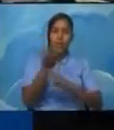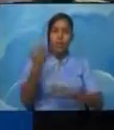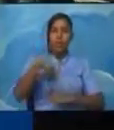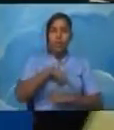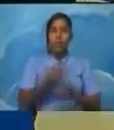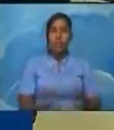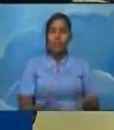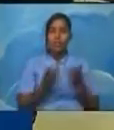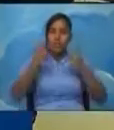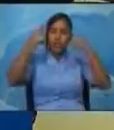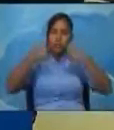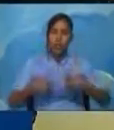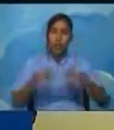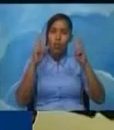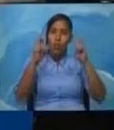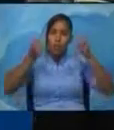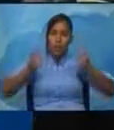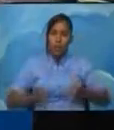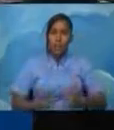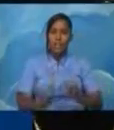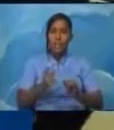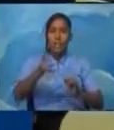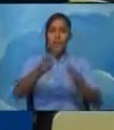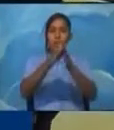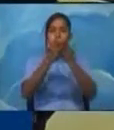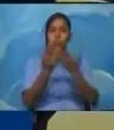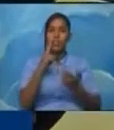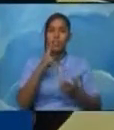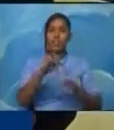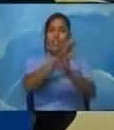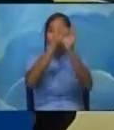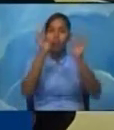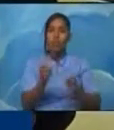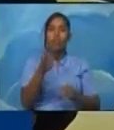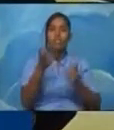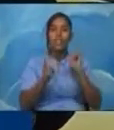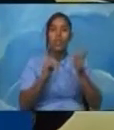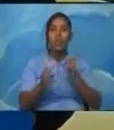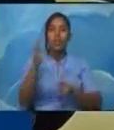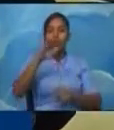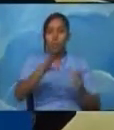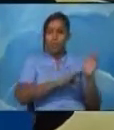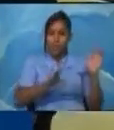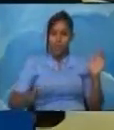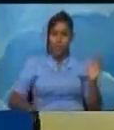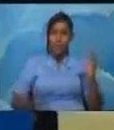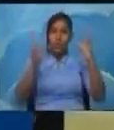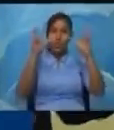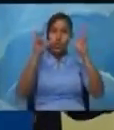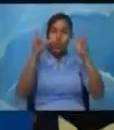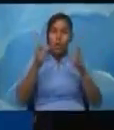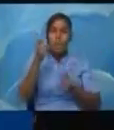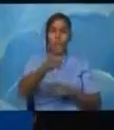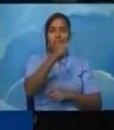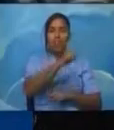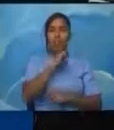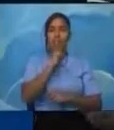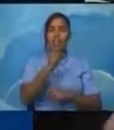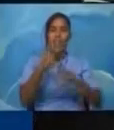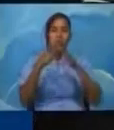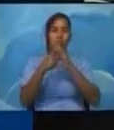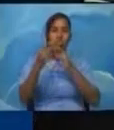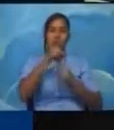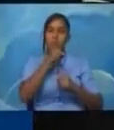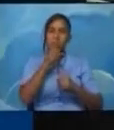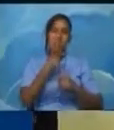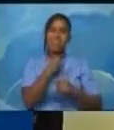somos nuevas criaturas. La Biblia dice que de modo que si alguno está en Cristo, nueva criatura es. Las cosas viejas pasaron,